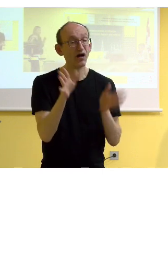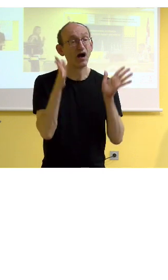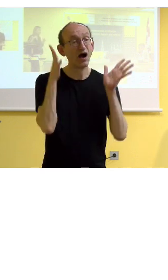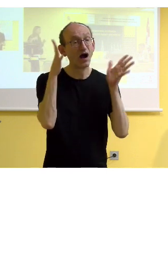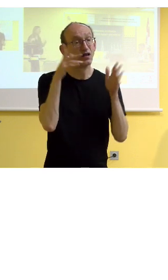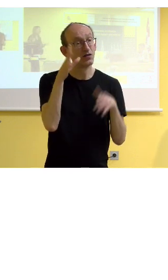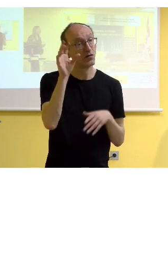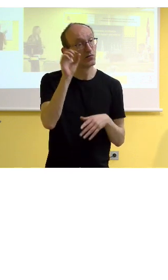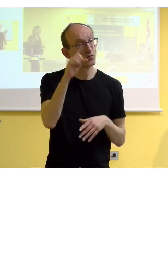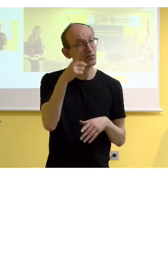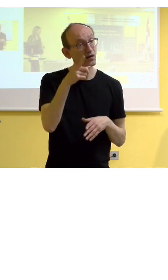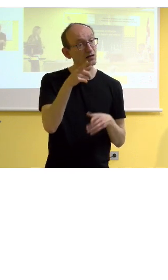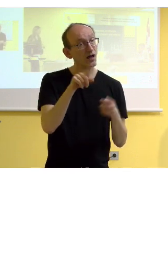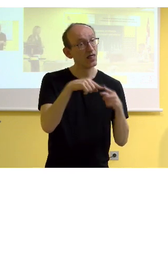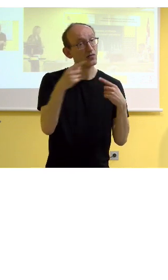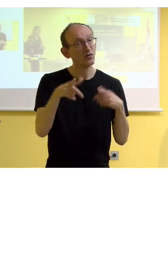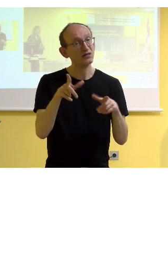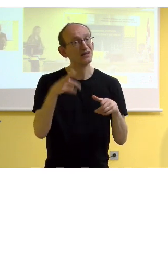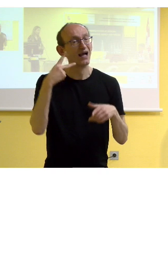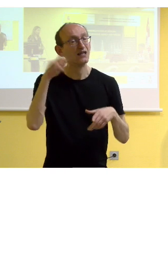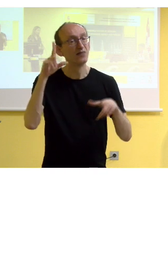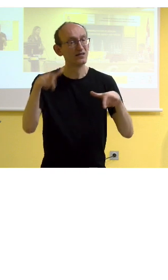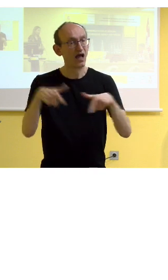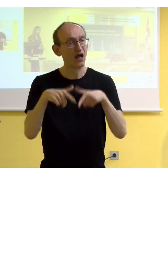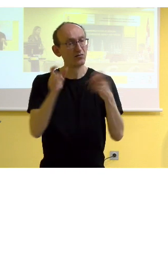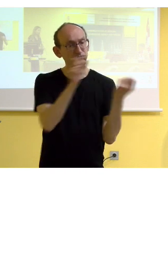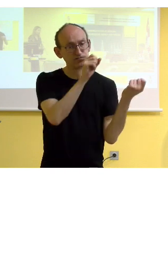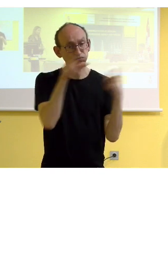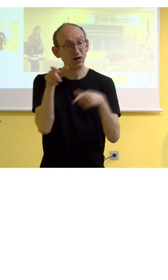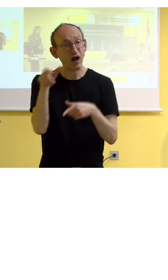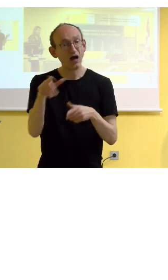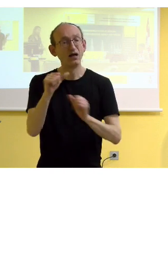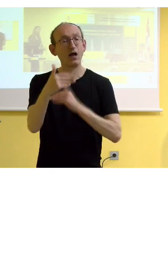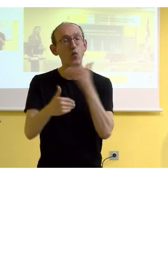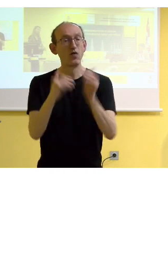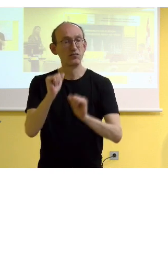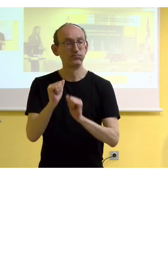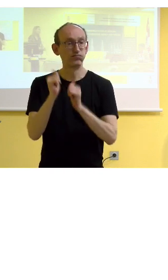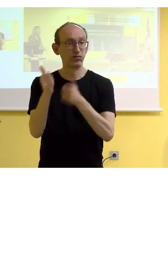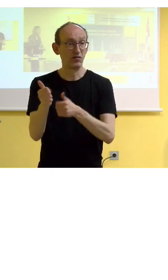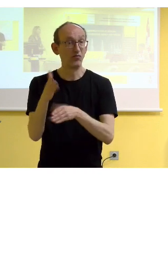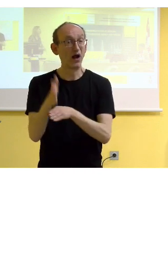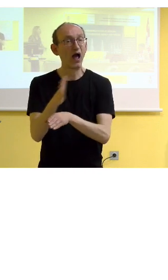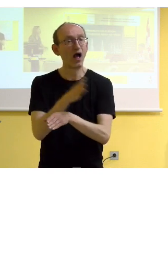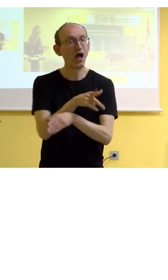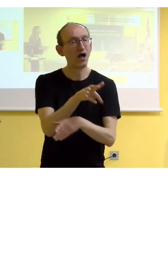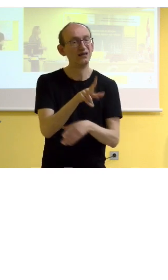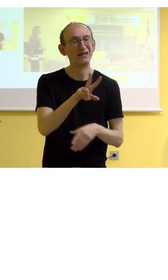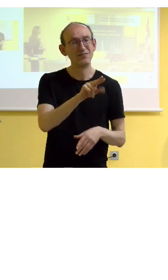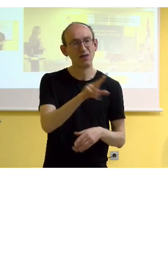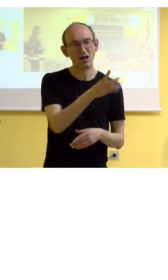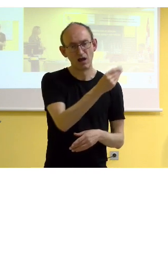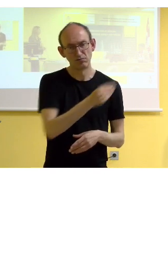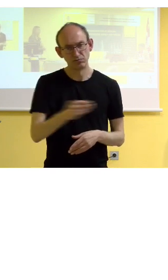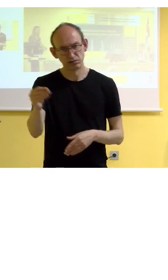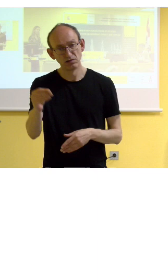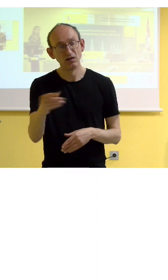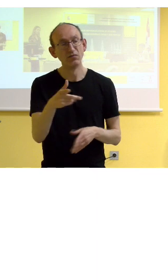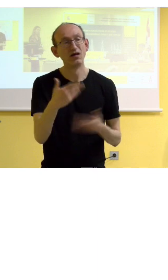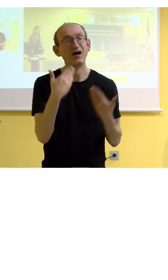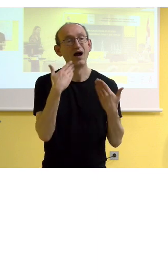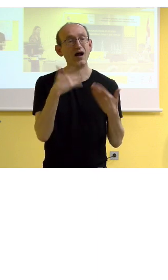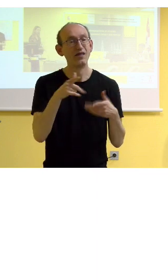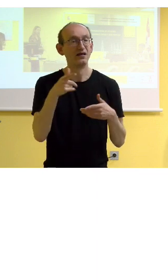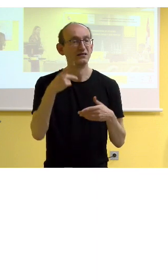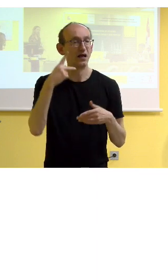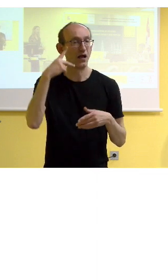normalmente a ginecología, ¿vale? Y en ginecología es donde se inicia todo el proceso, porque allí ya vienen derivados como pareja, pero vienen desde